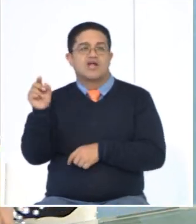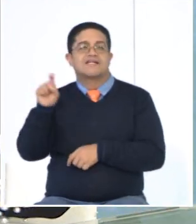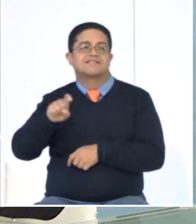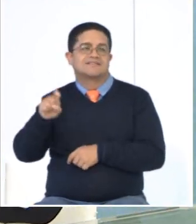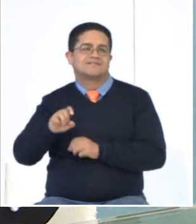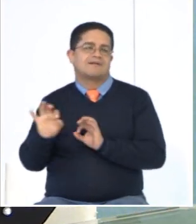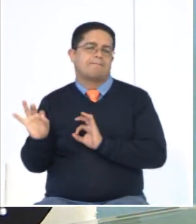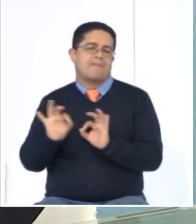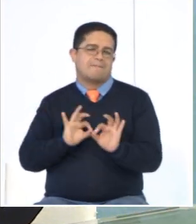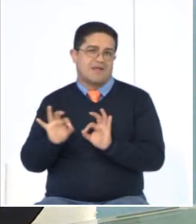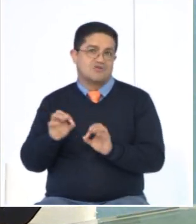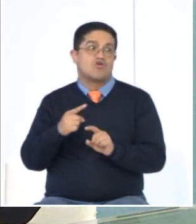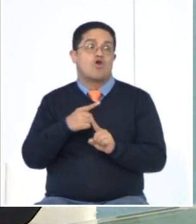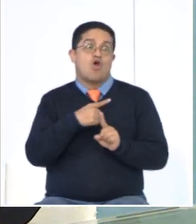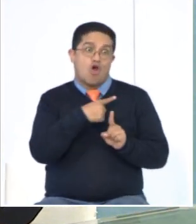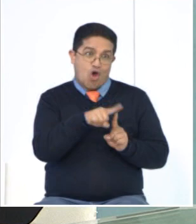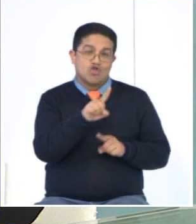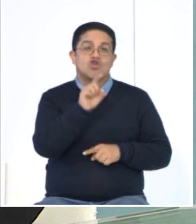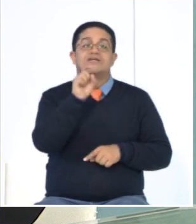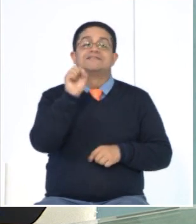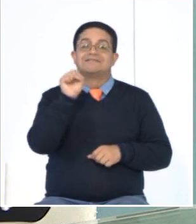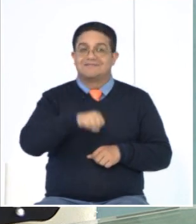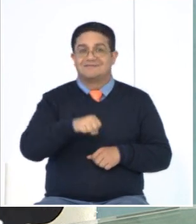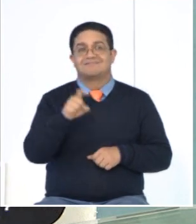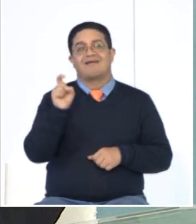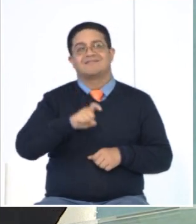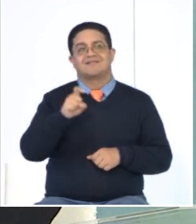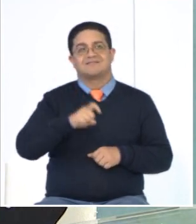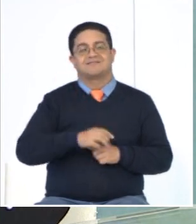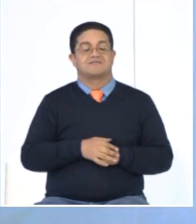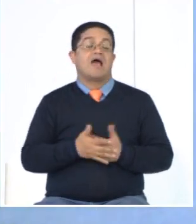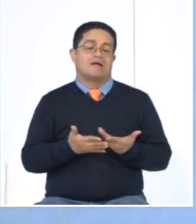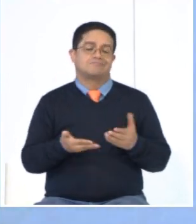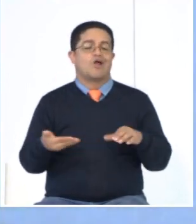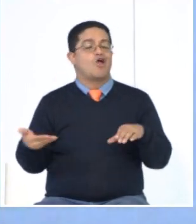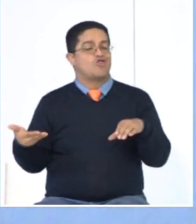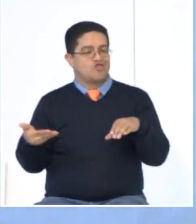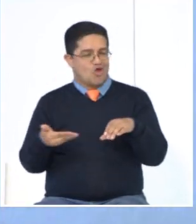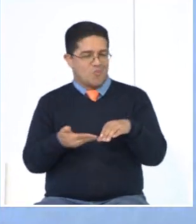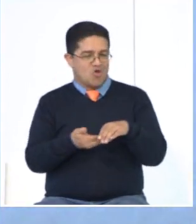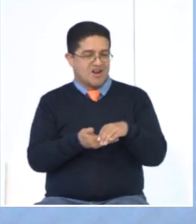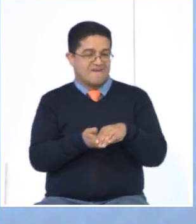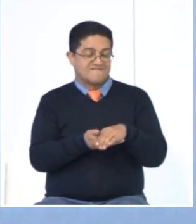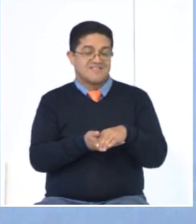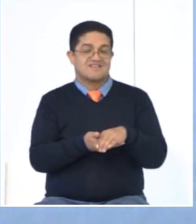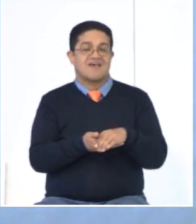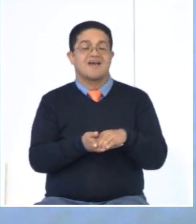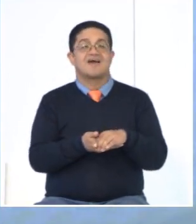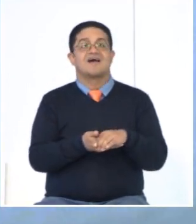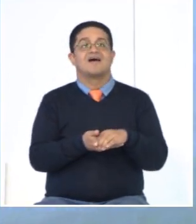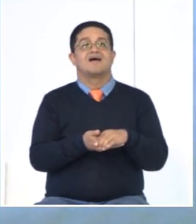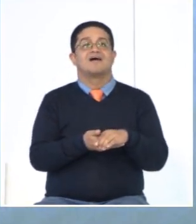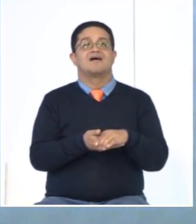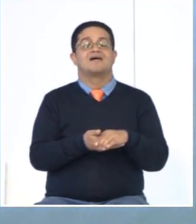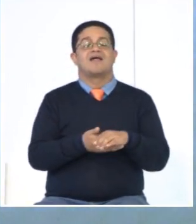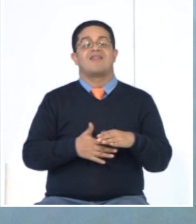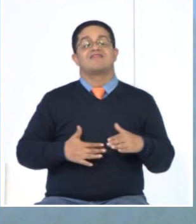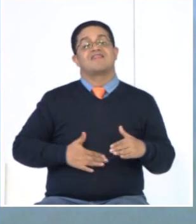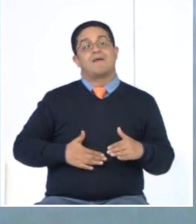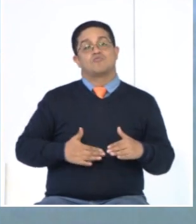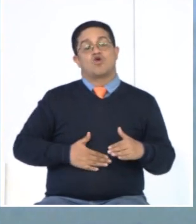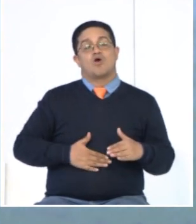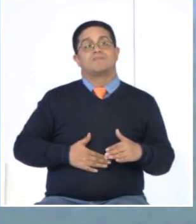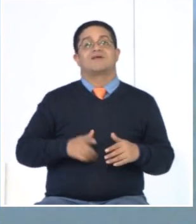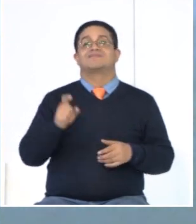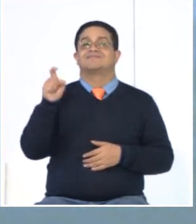pero hay otros estudios de imágenes que sí lo ameritan, ¿no? Sí, claro. Las tomografías, por ejemplo, el más básico, una tomografía de abdomen con